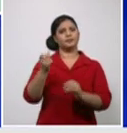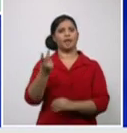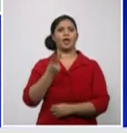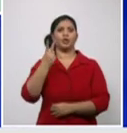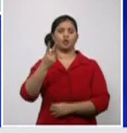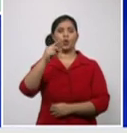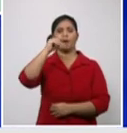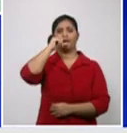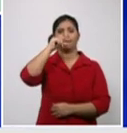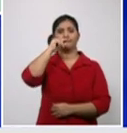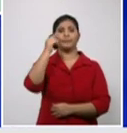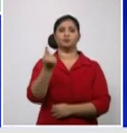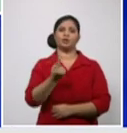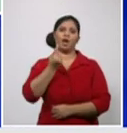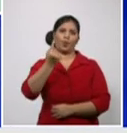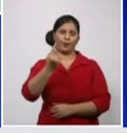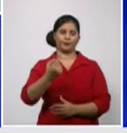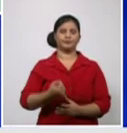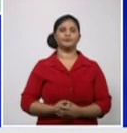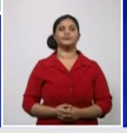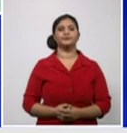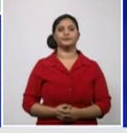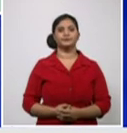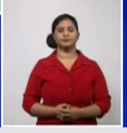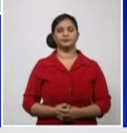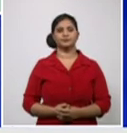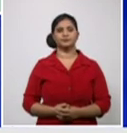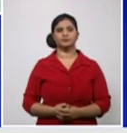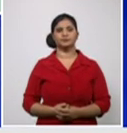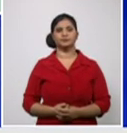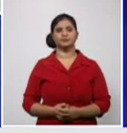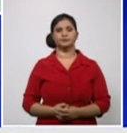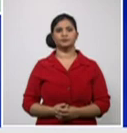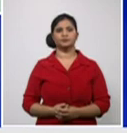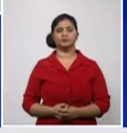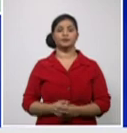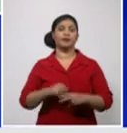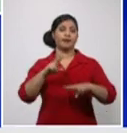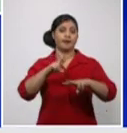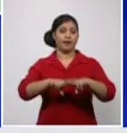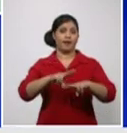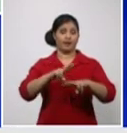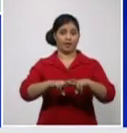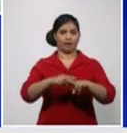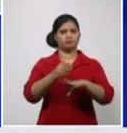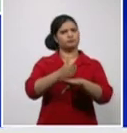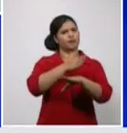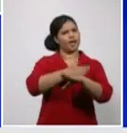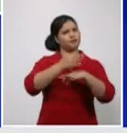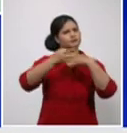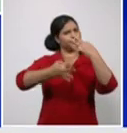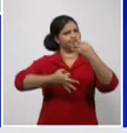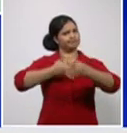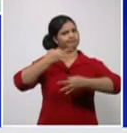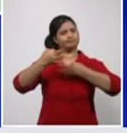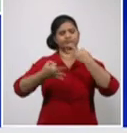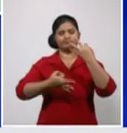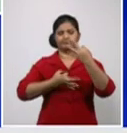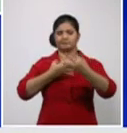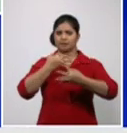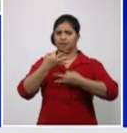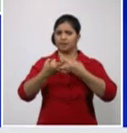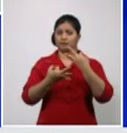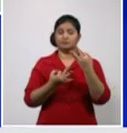paciente autóctono. En el caso de La Habana, como yo les comentaba, con una afectación